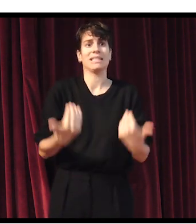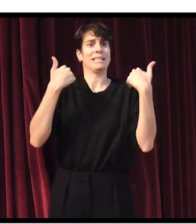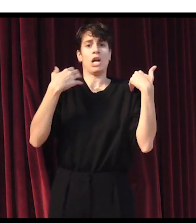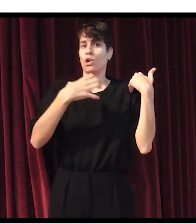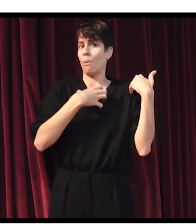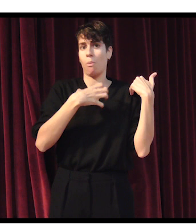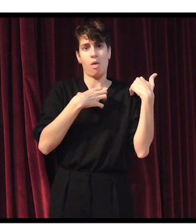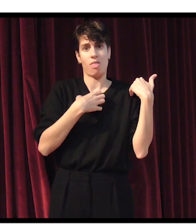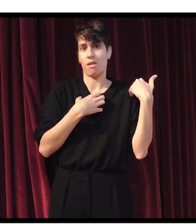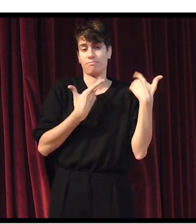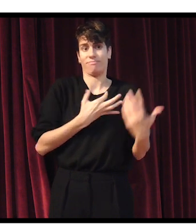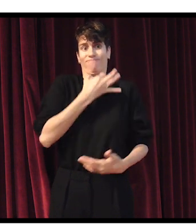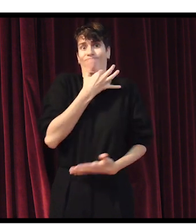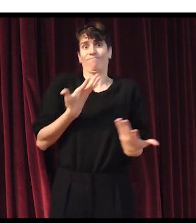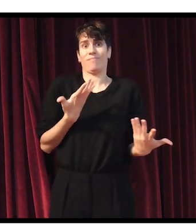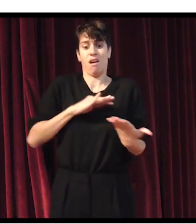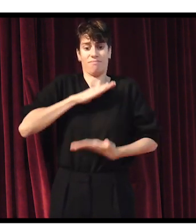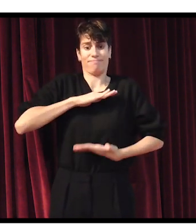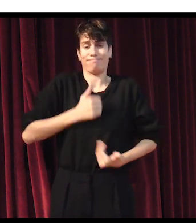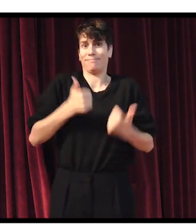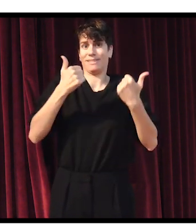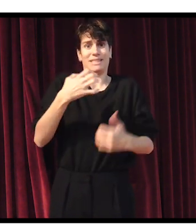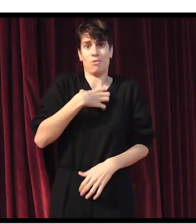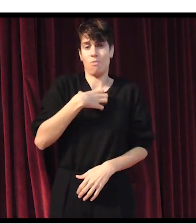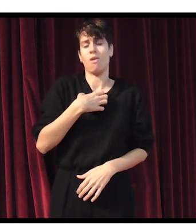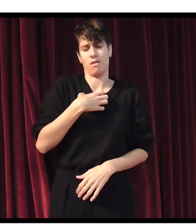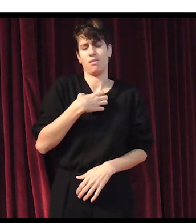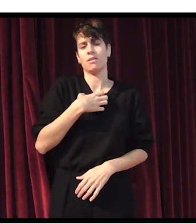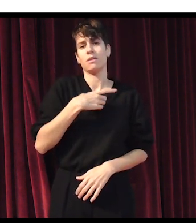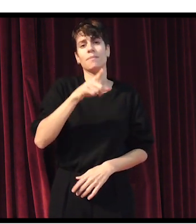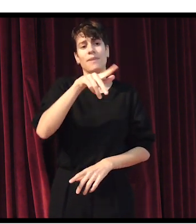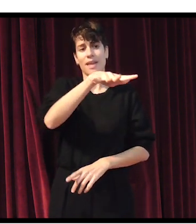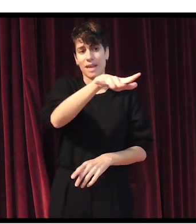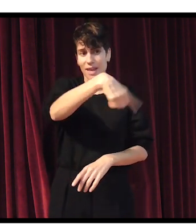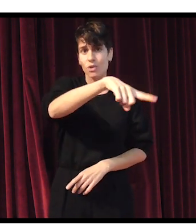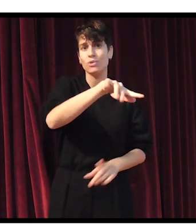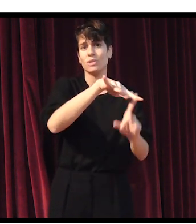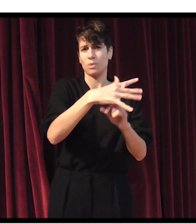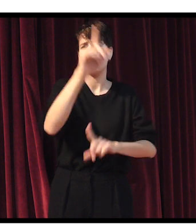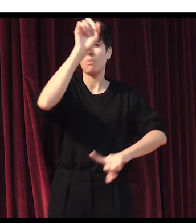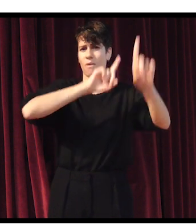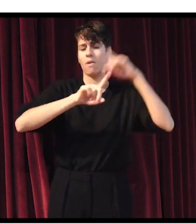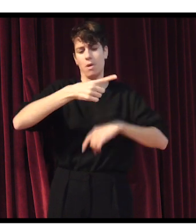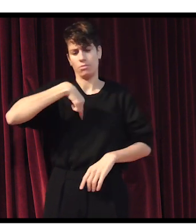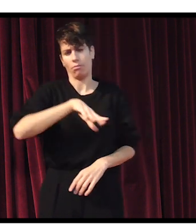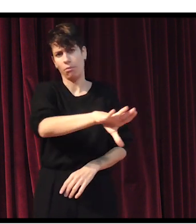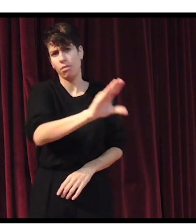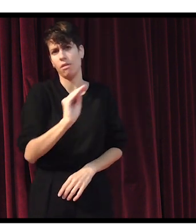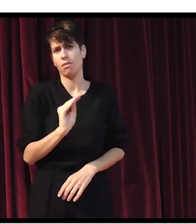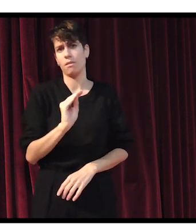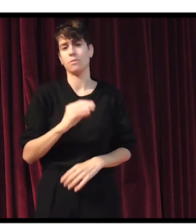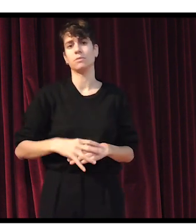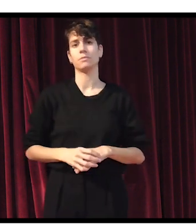que realmente pueden. Es una problemática muy difícil y que en la gran mayoría de las ocasiones